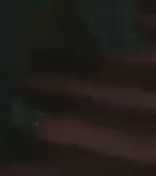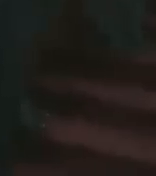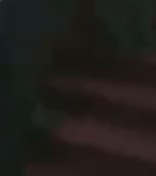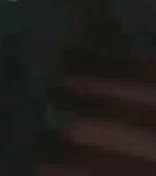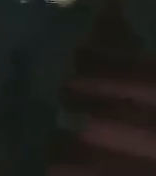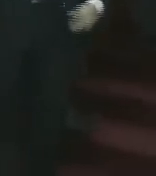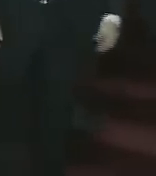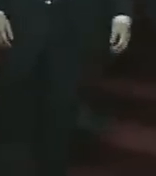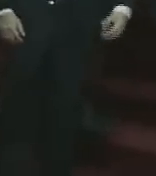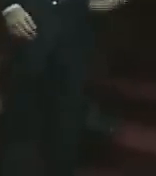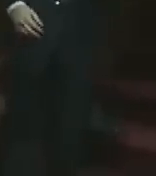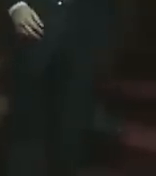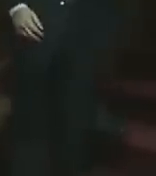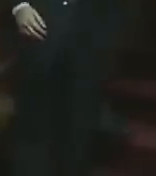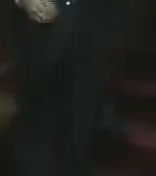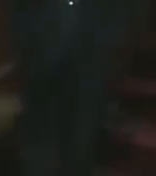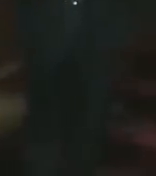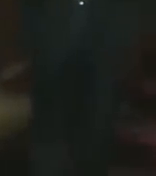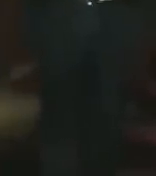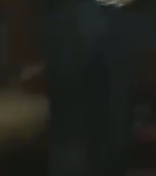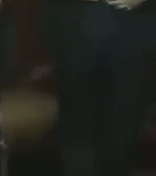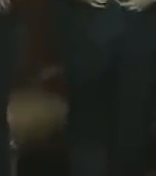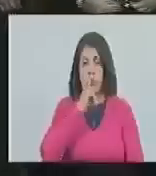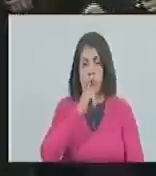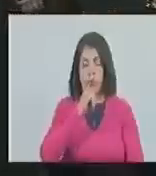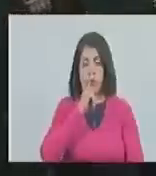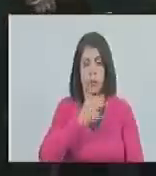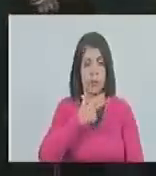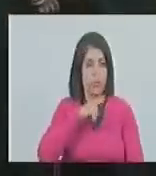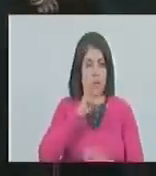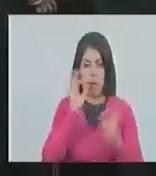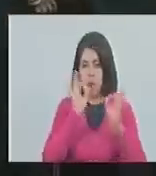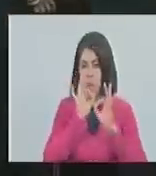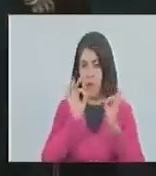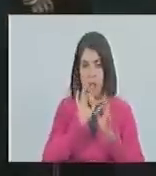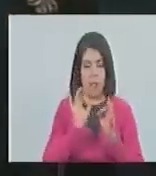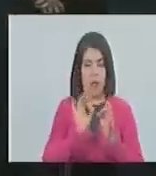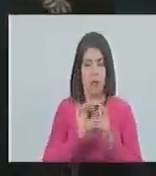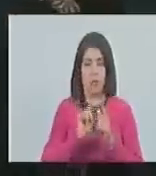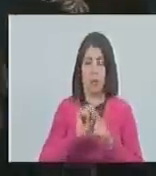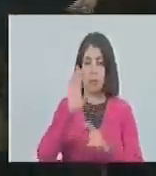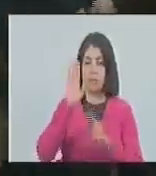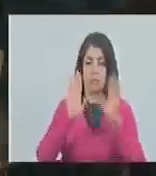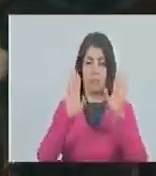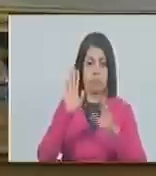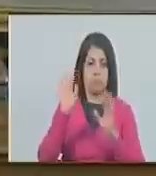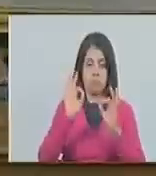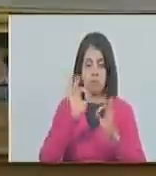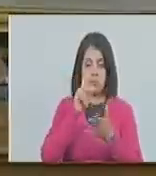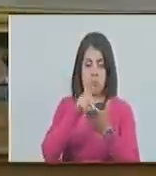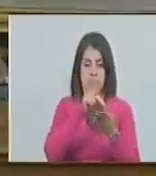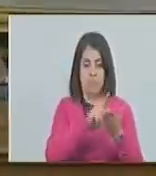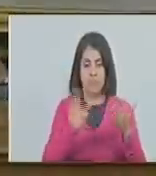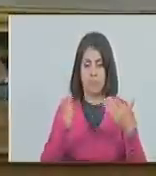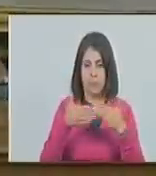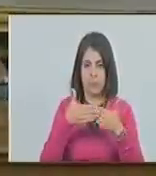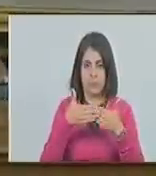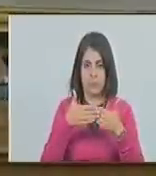Con las palabras del héroe cubano René González, informamos que no hay nadie más anotado en el derecho de palabra. Se va a